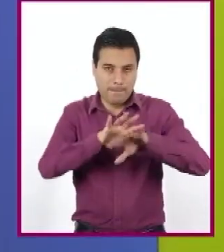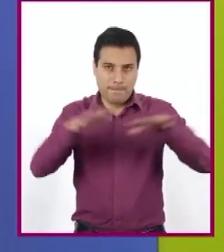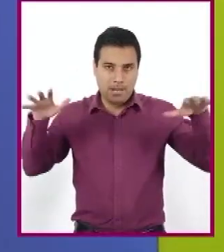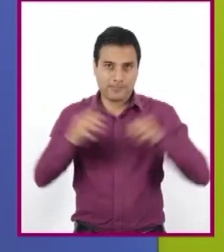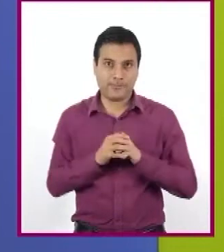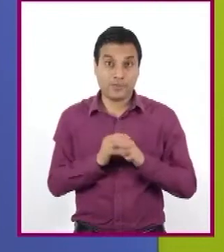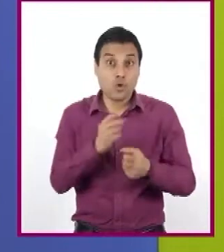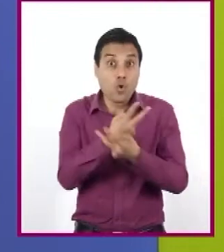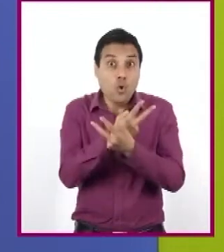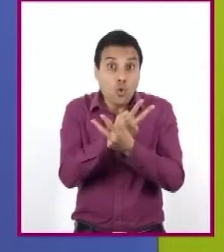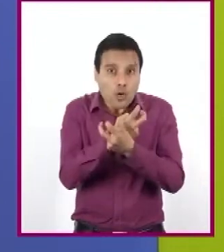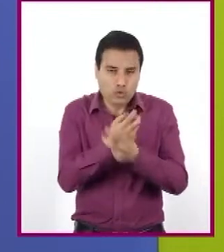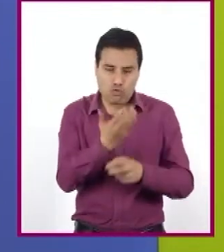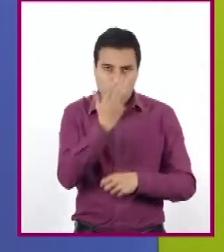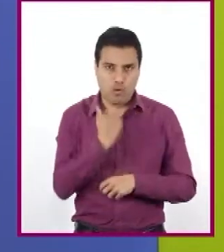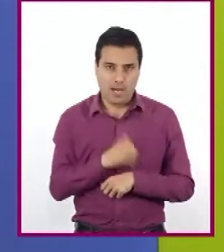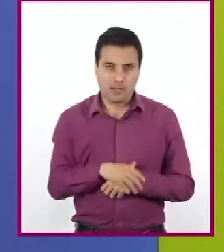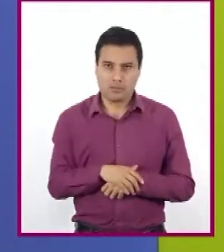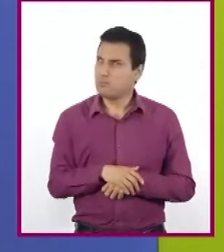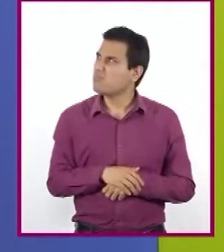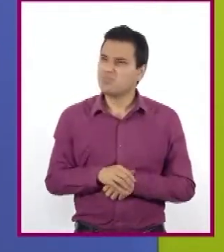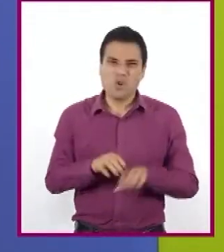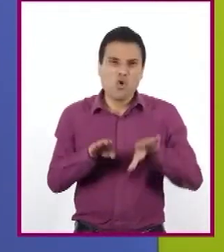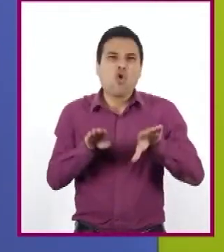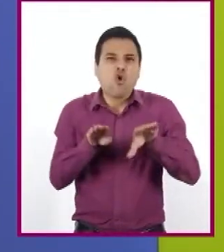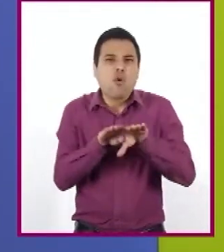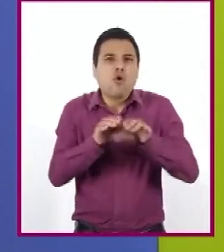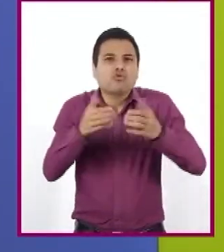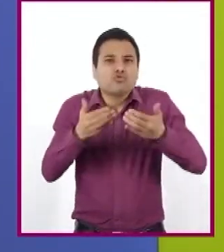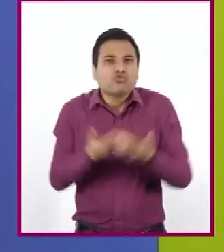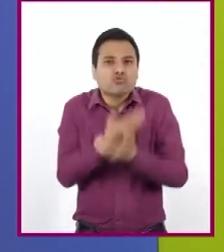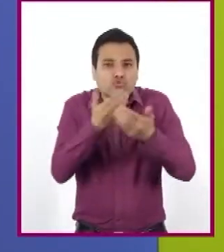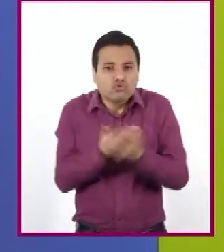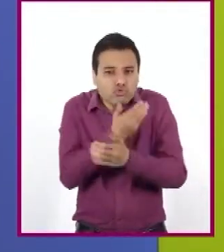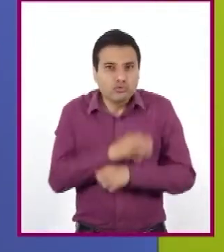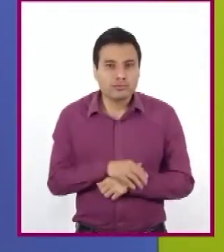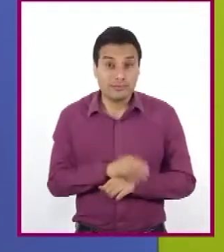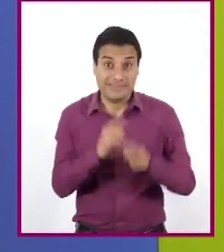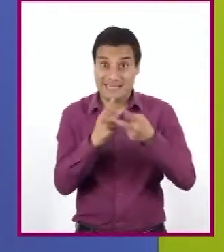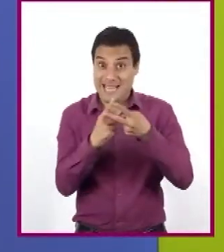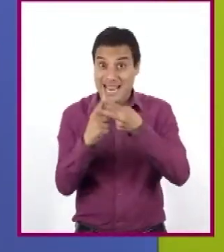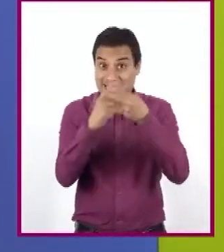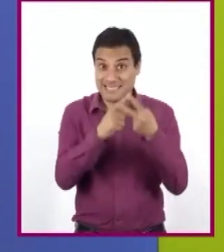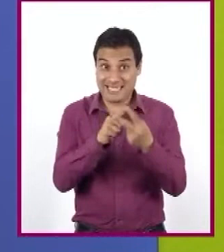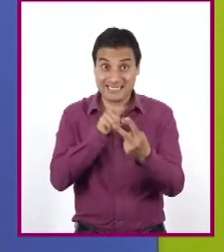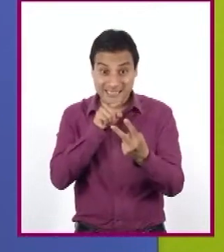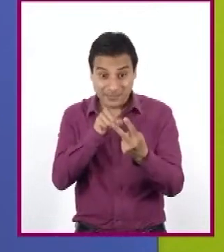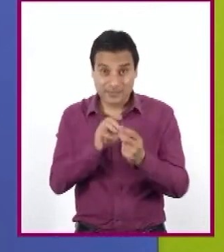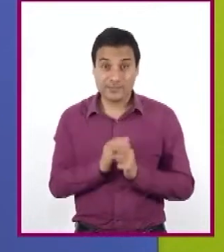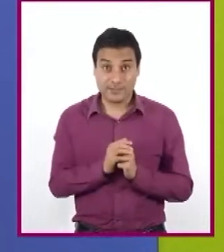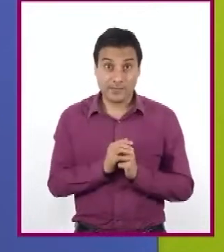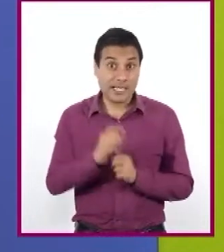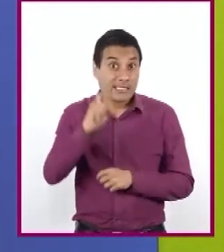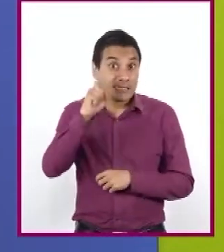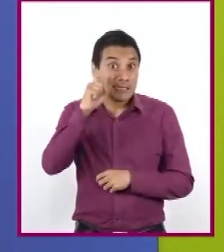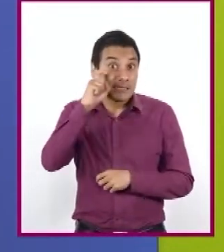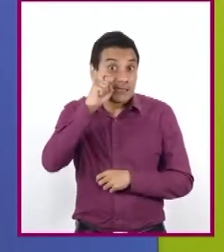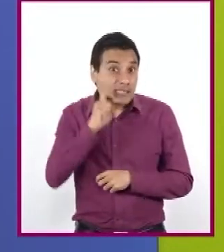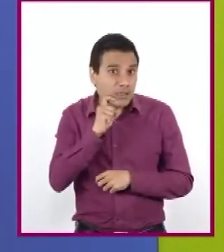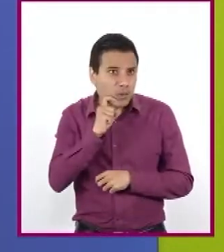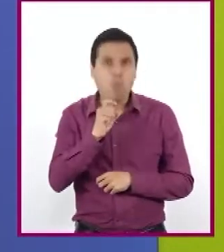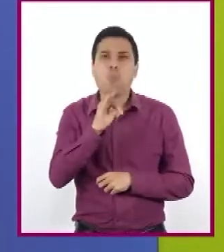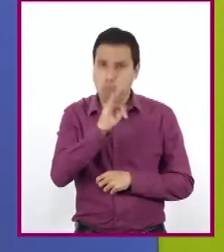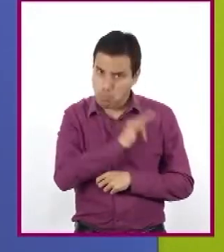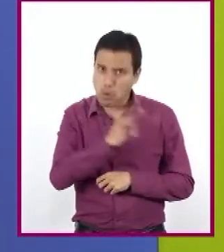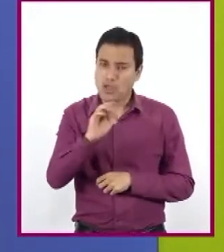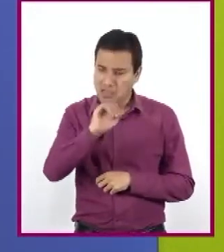invertebrados. ¿Saben cómo se reproducen? Las estrellas de mar son organismos que se reproducen sexualmente. Sin embargo,